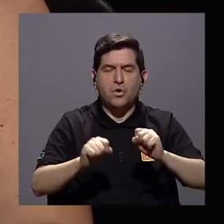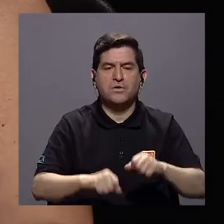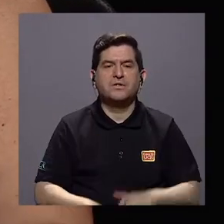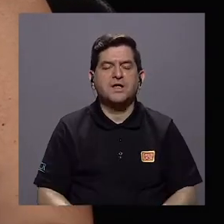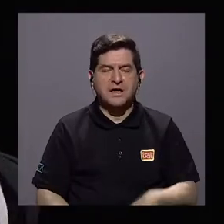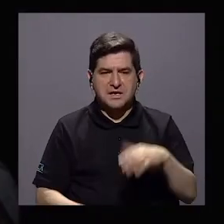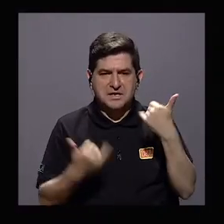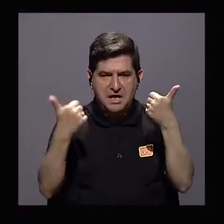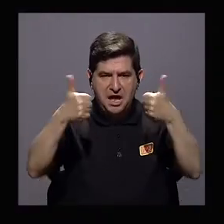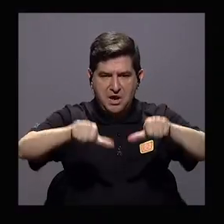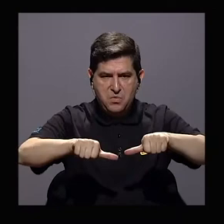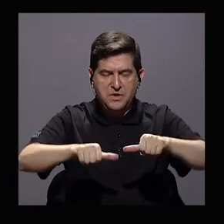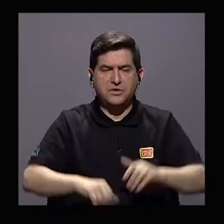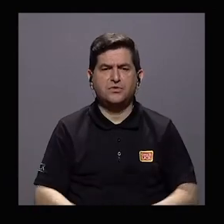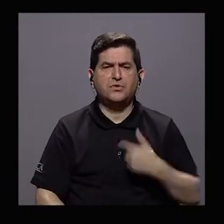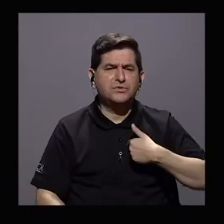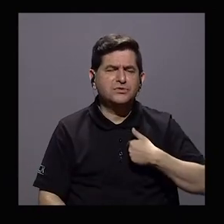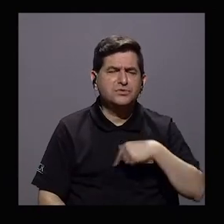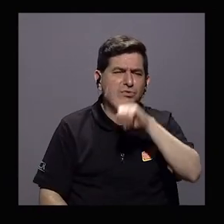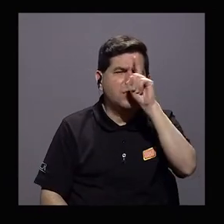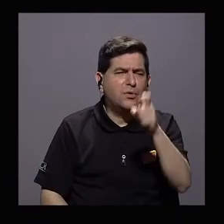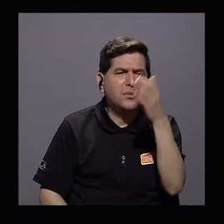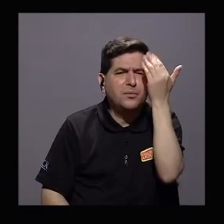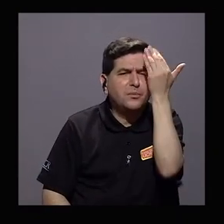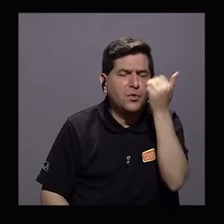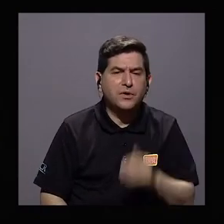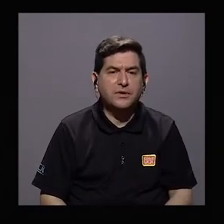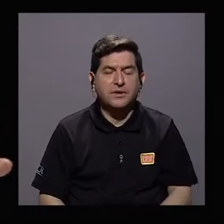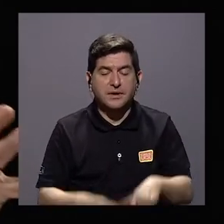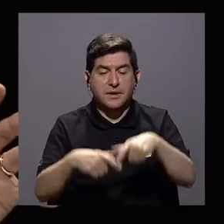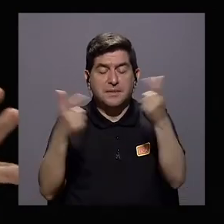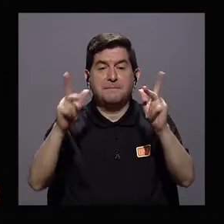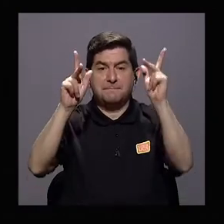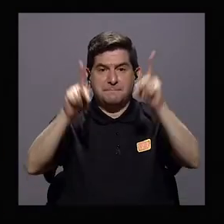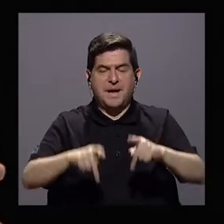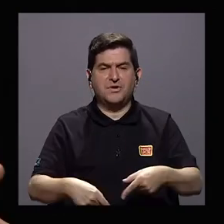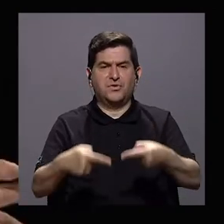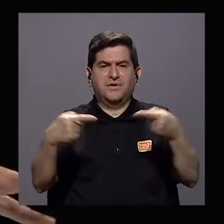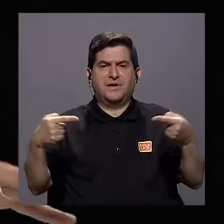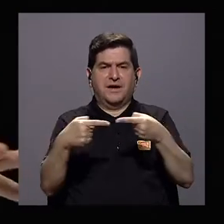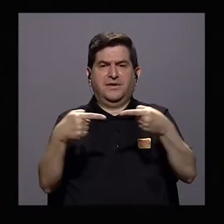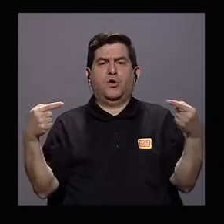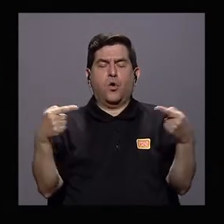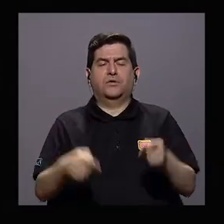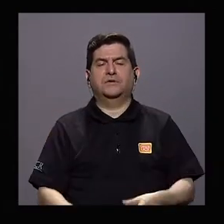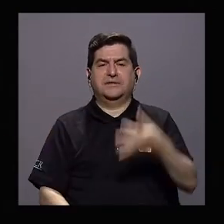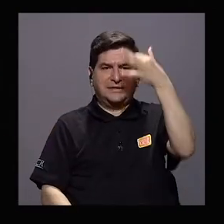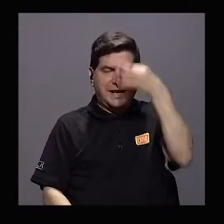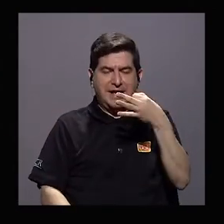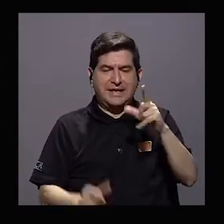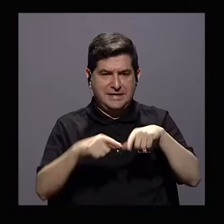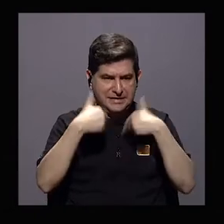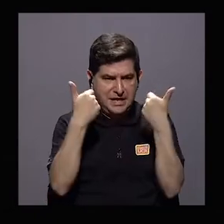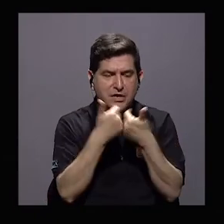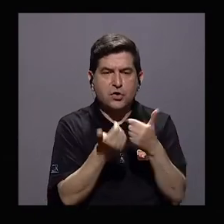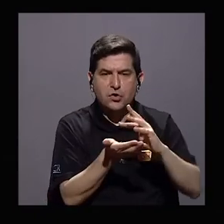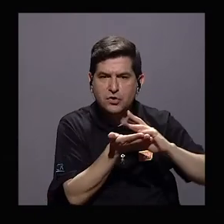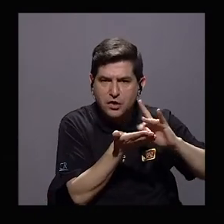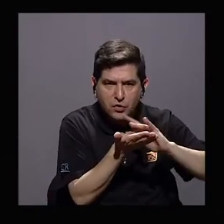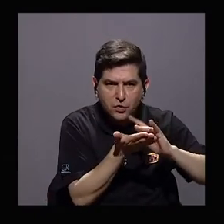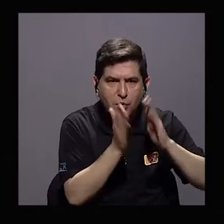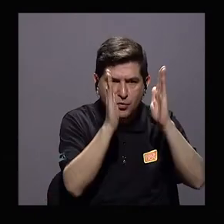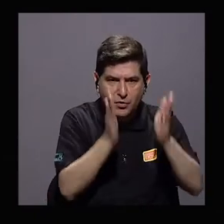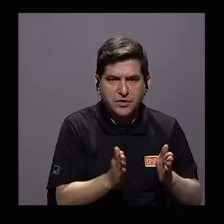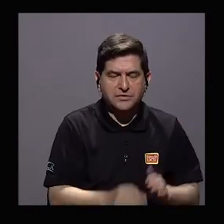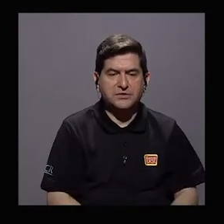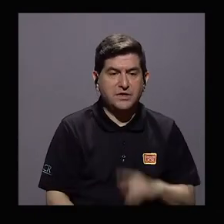puede consensuar. ¿Sabe por qué se lo planteo así? Porque la mayoría de personas que adversan la posición del sector, lo que